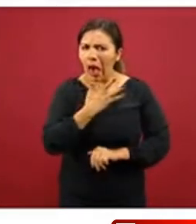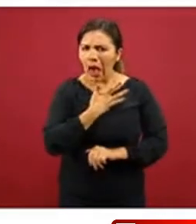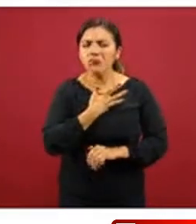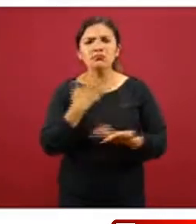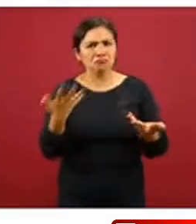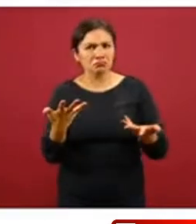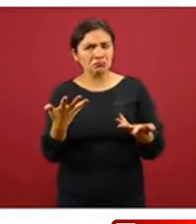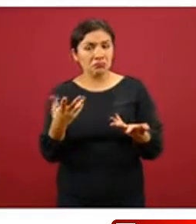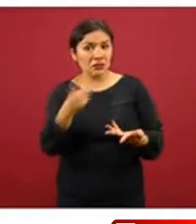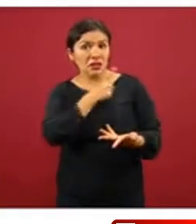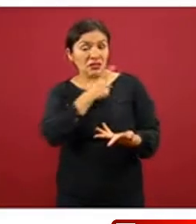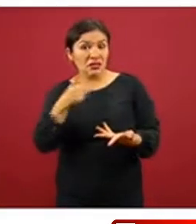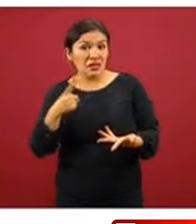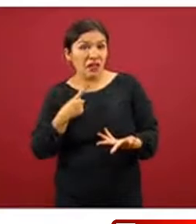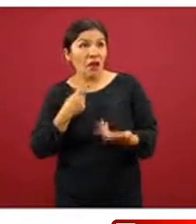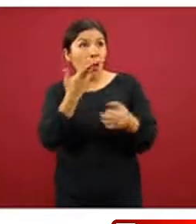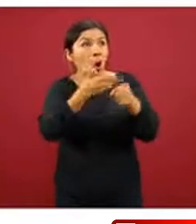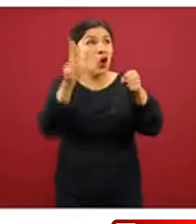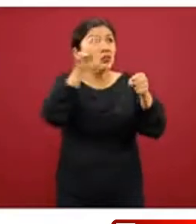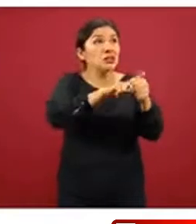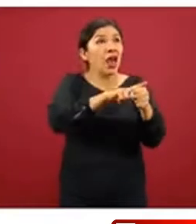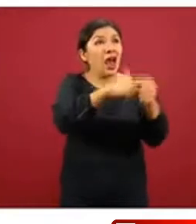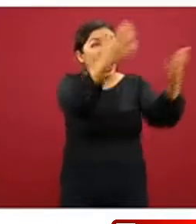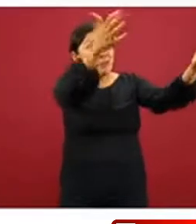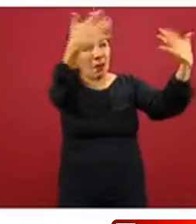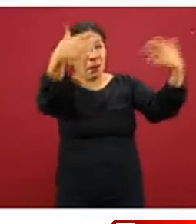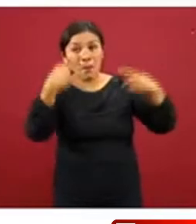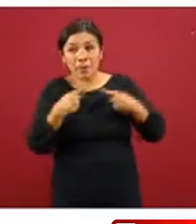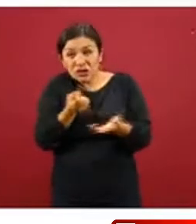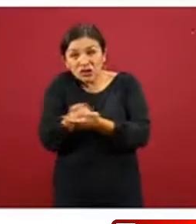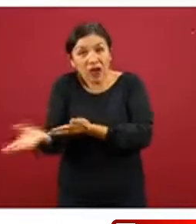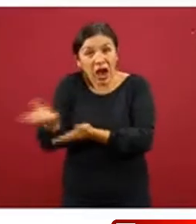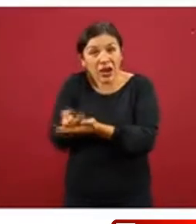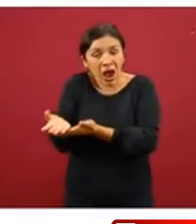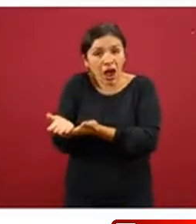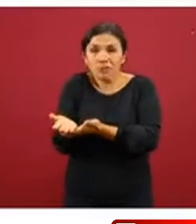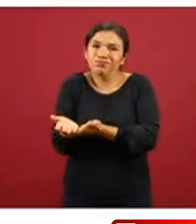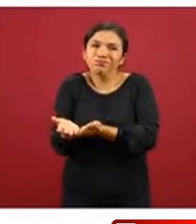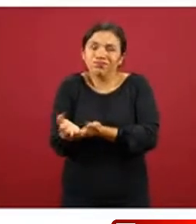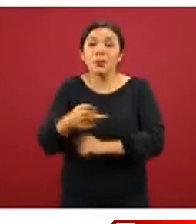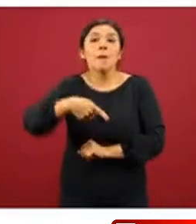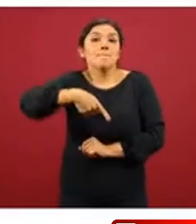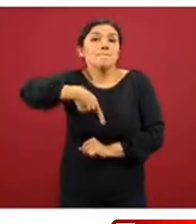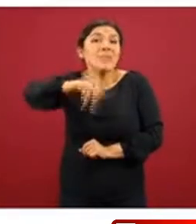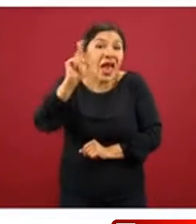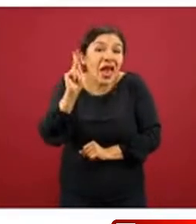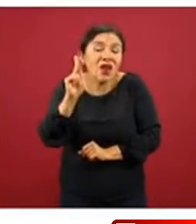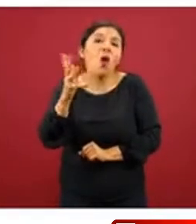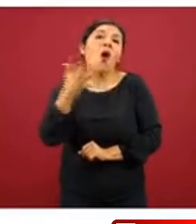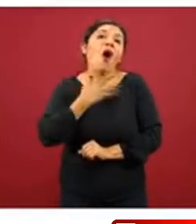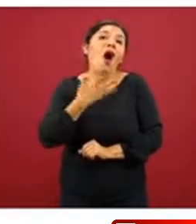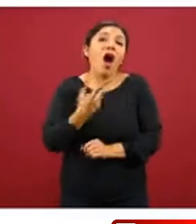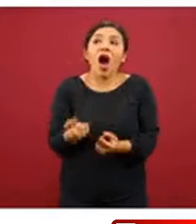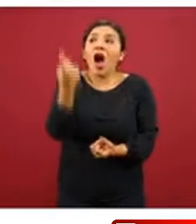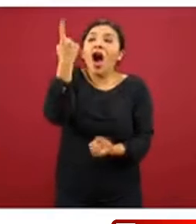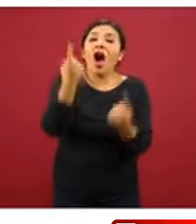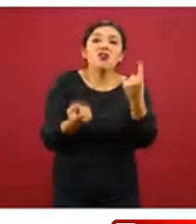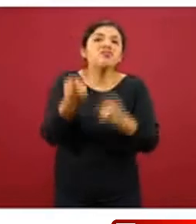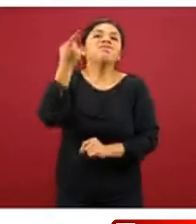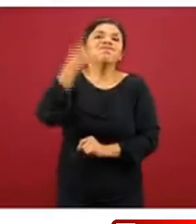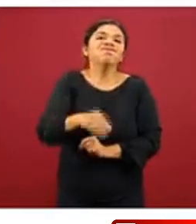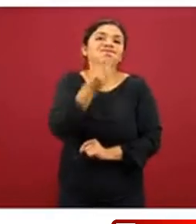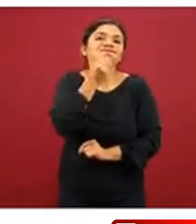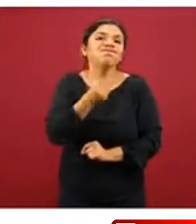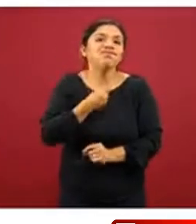es evacuar un hospital. Sin embargo, habrá alguna situación que así nos lo indique. Evacuar